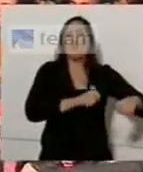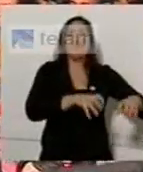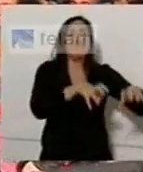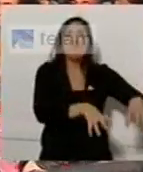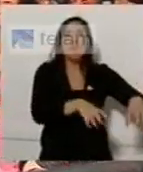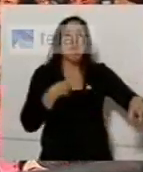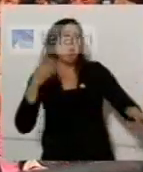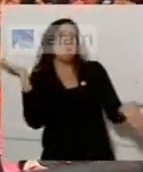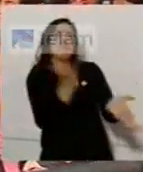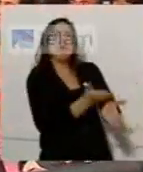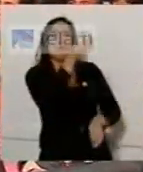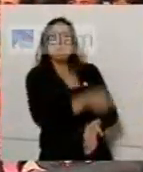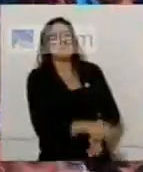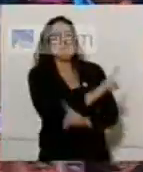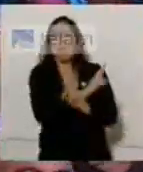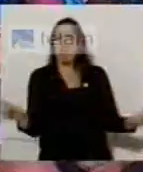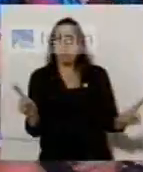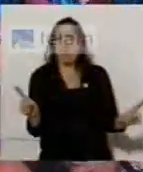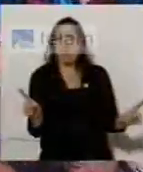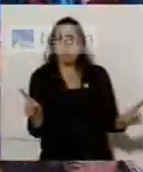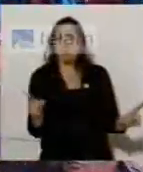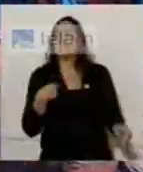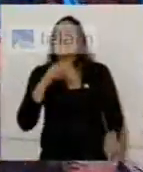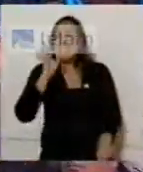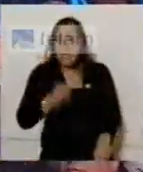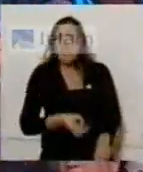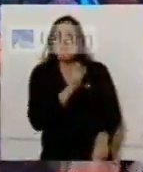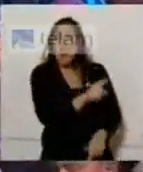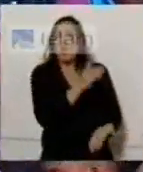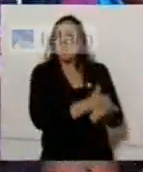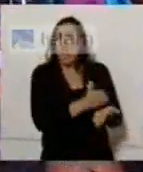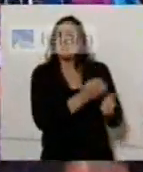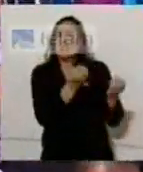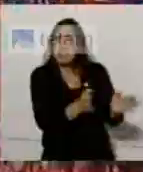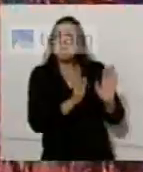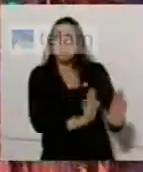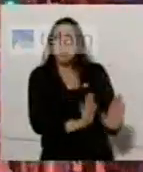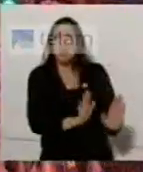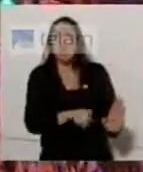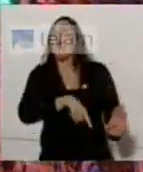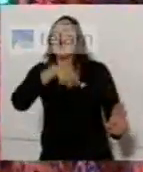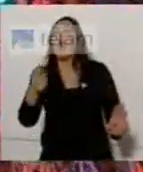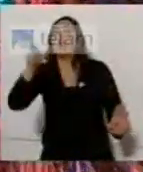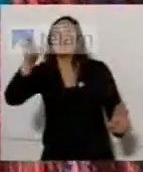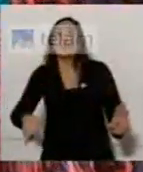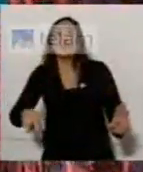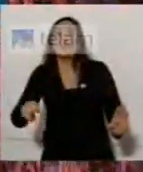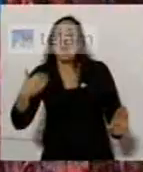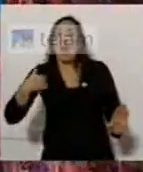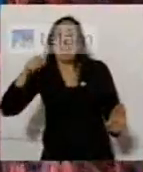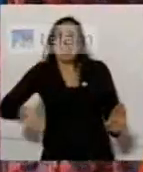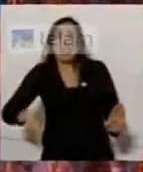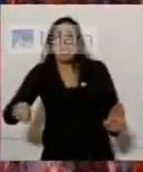está bien. Sabemos que no es justo que otro argentino llegue tarde a